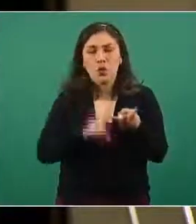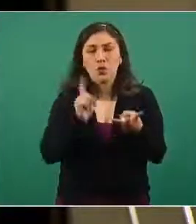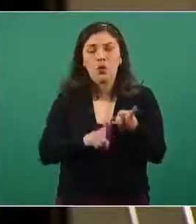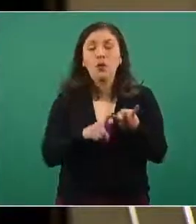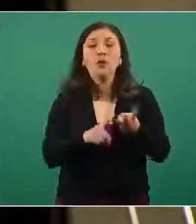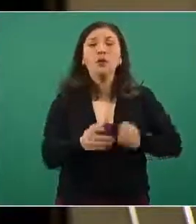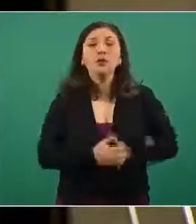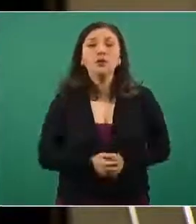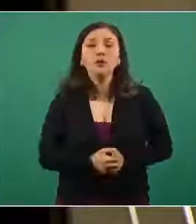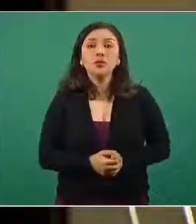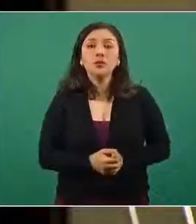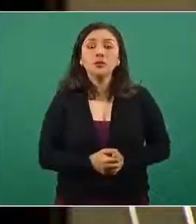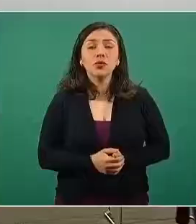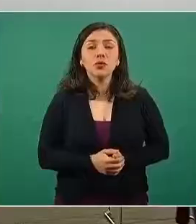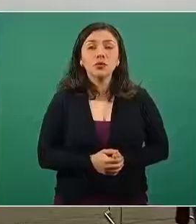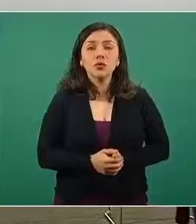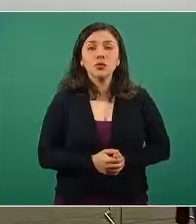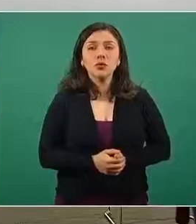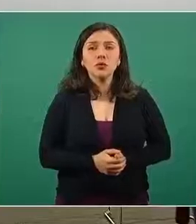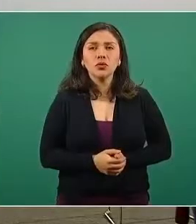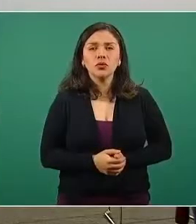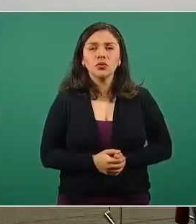el